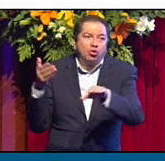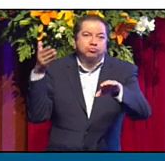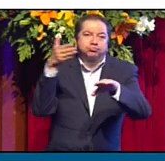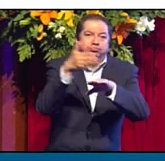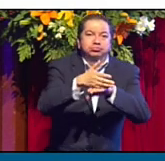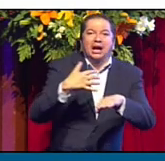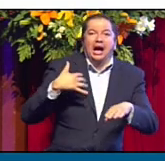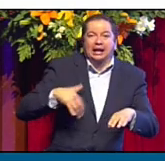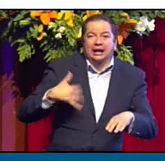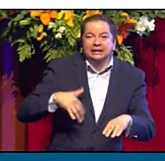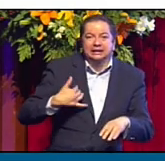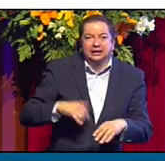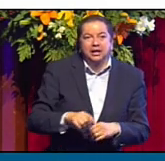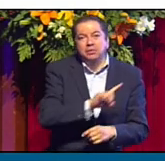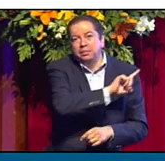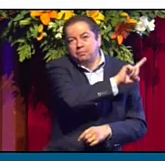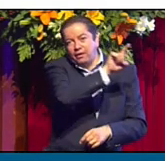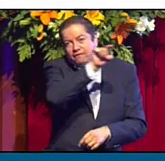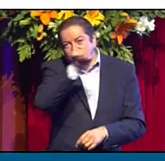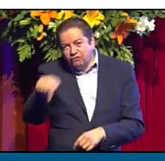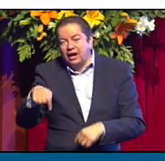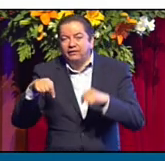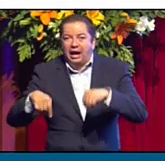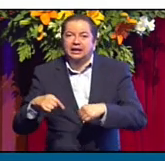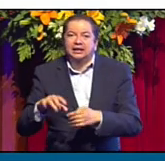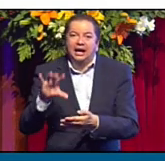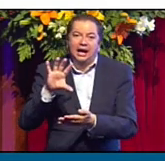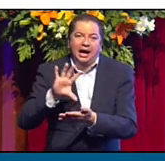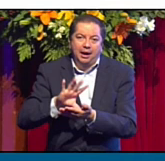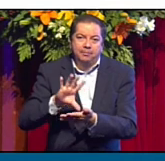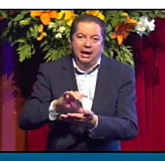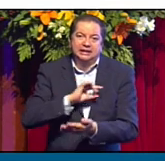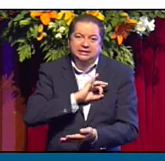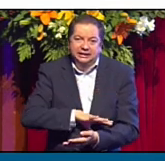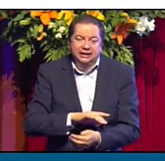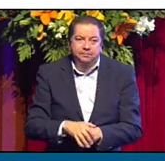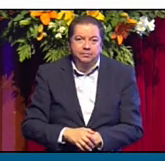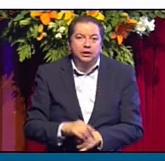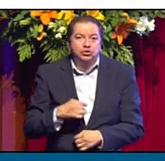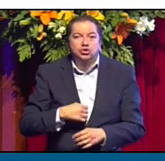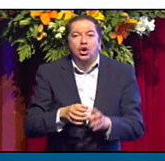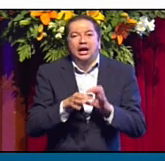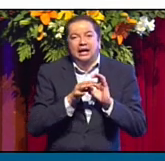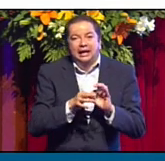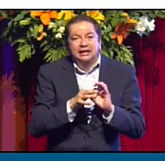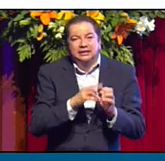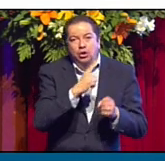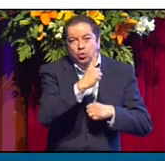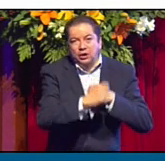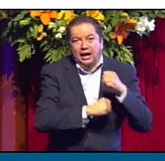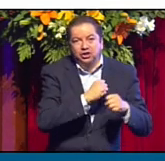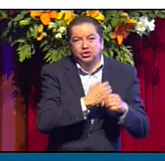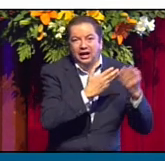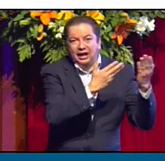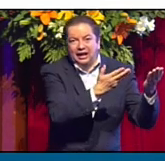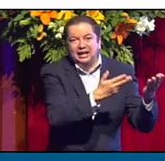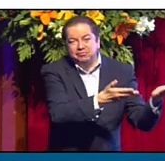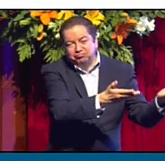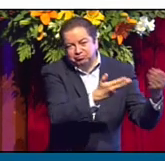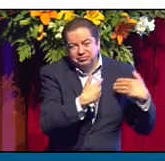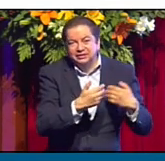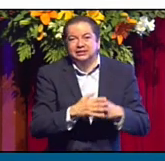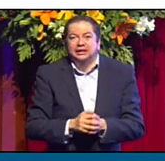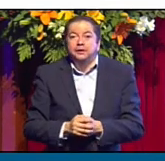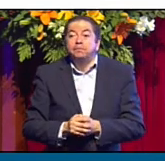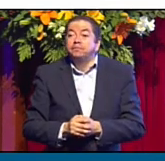para después volver a mi país. Pero quiero agradecerle por lo menos un año lo que ese país hizo por mí. Claramente, aquí vemos cuando los